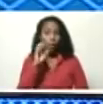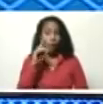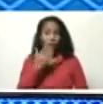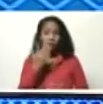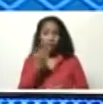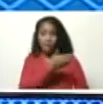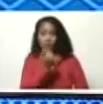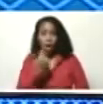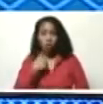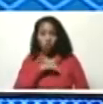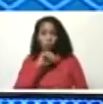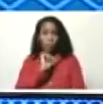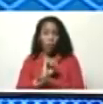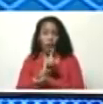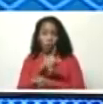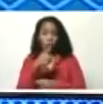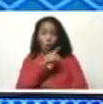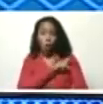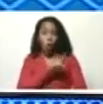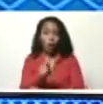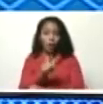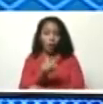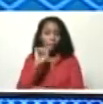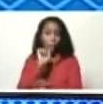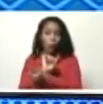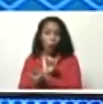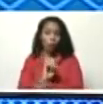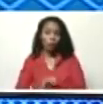vámonos. Habían dado la orden de detenernos.